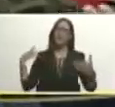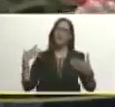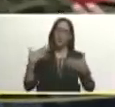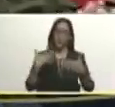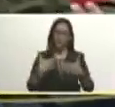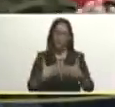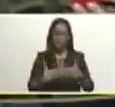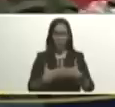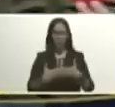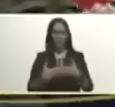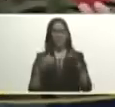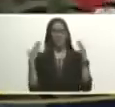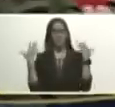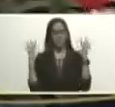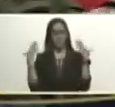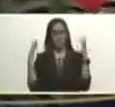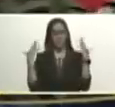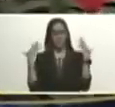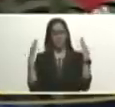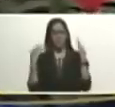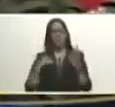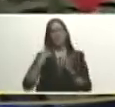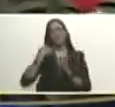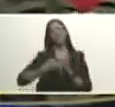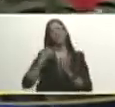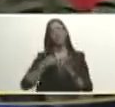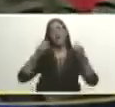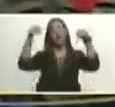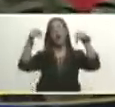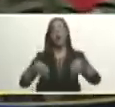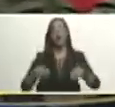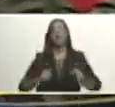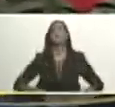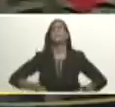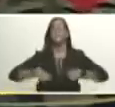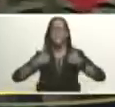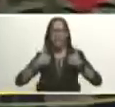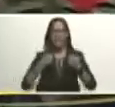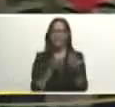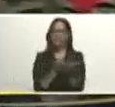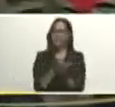de esta institución, hoy más que nunca